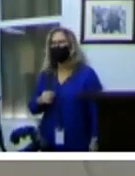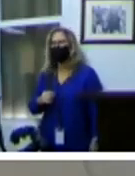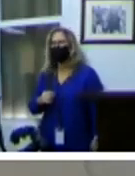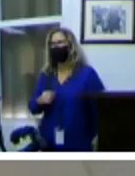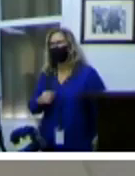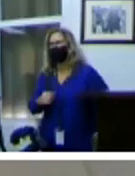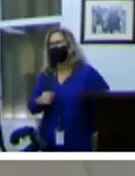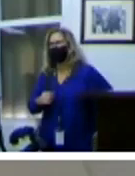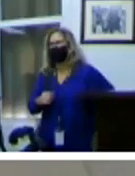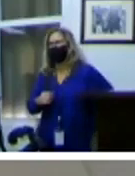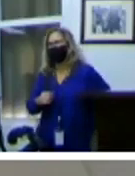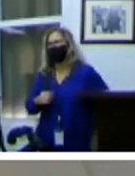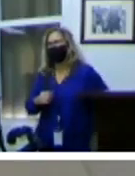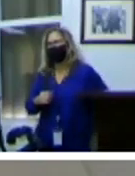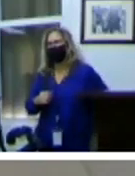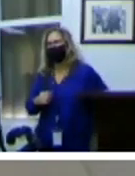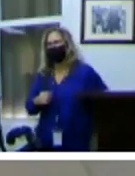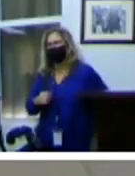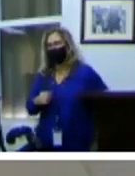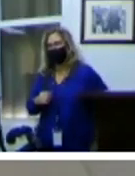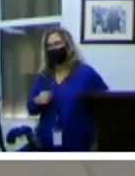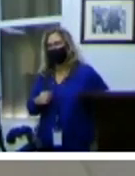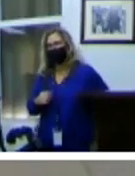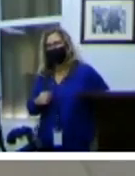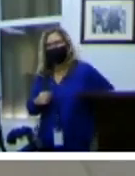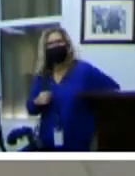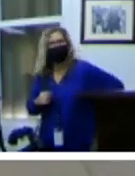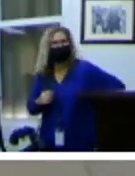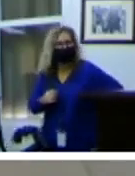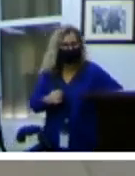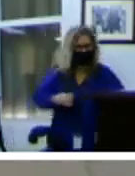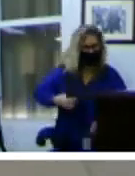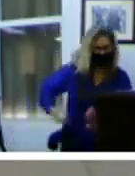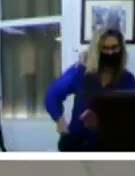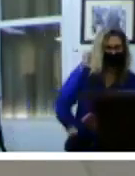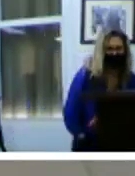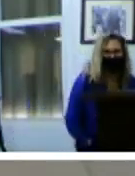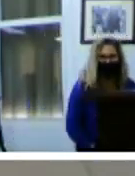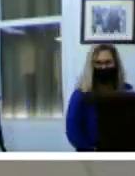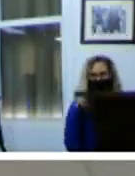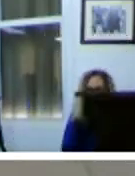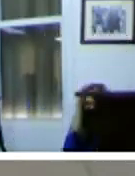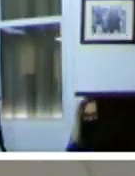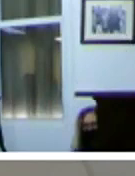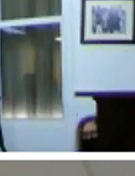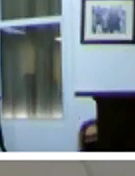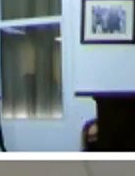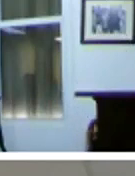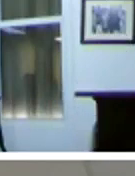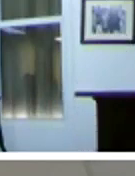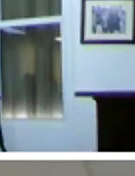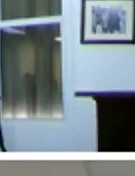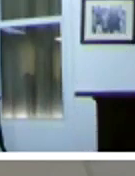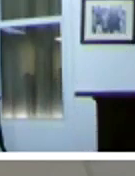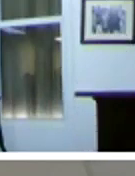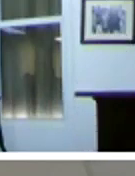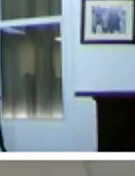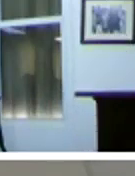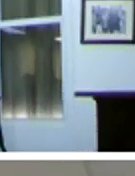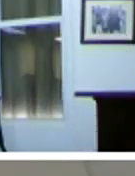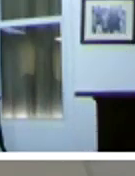están bajando a consecuencia de las ventas. Ok, vamos entonces a entrar al contexto histórico de los últimos 4 o 5 años, este último